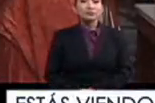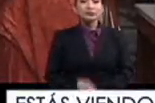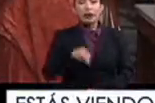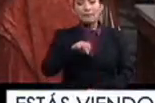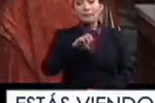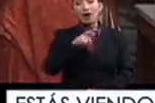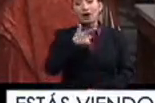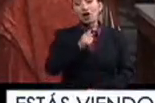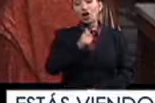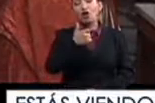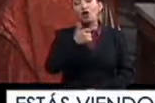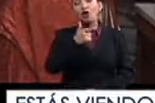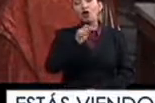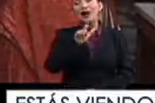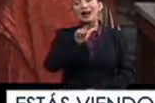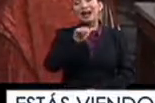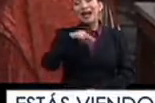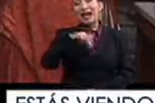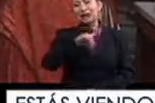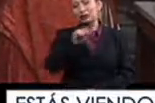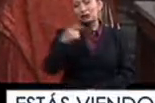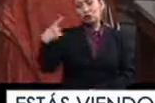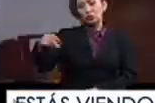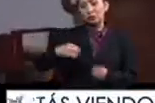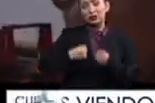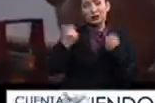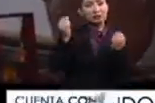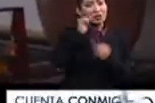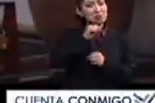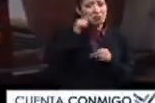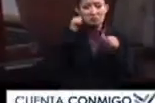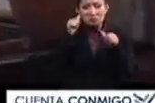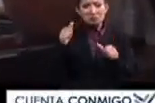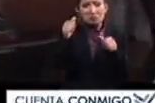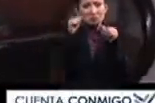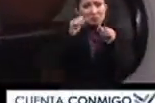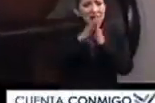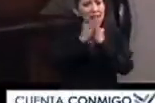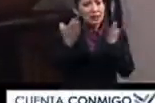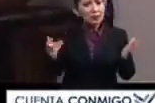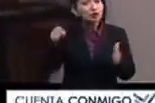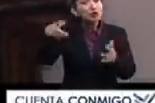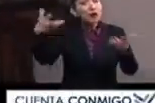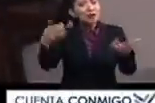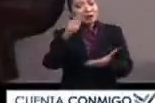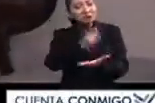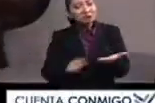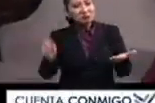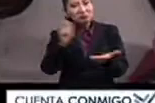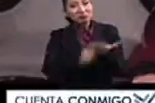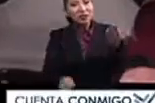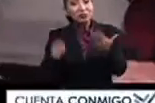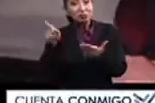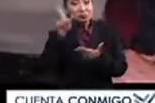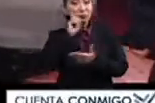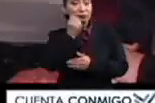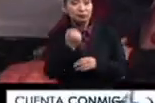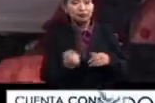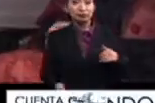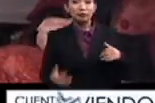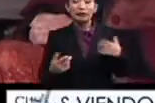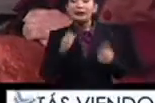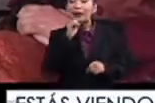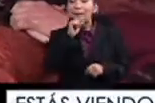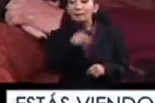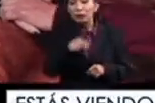Margot Glantz, pues ahora sí que tu vida es la literatura. La produces, eres una escritora prolija y además